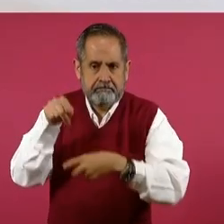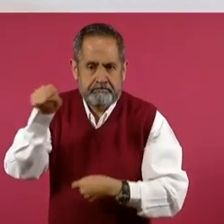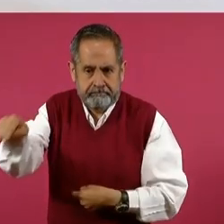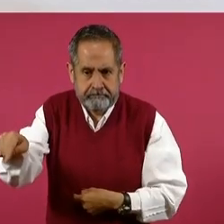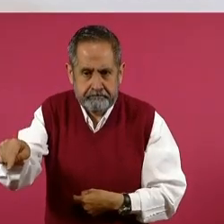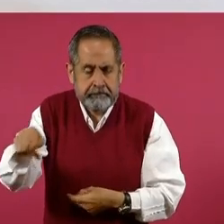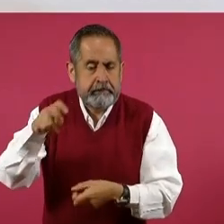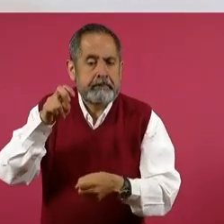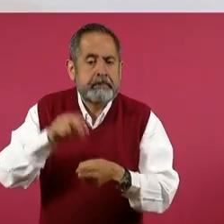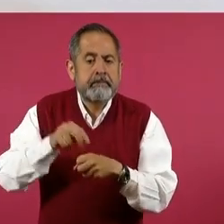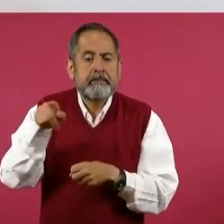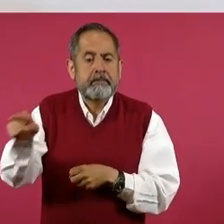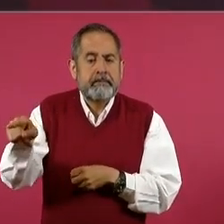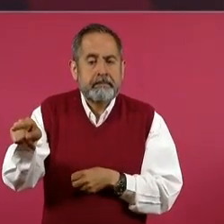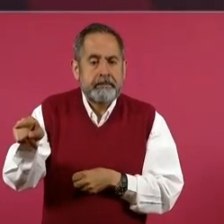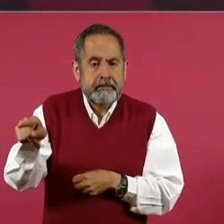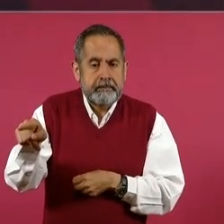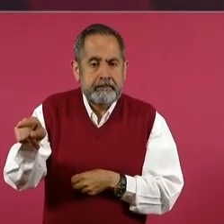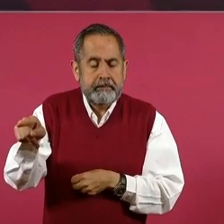en